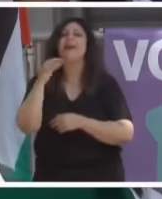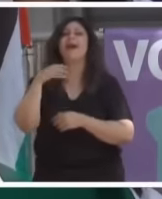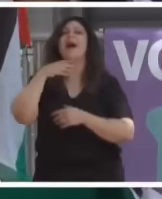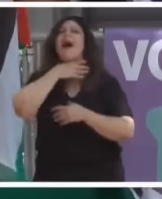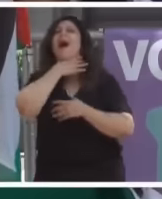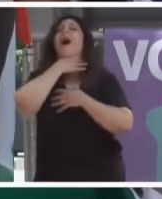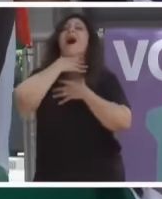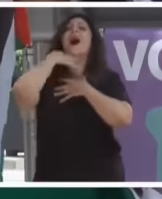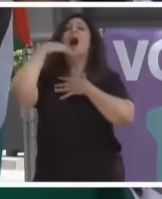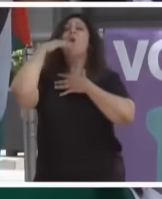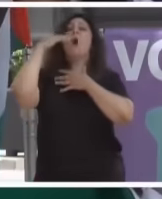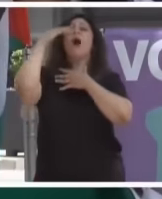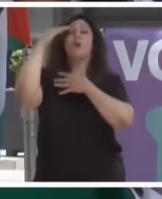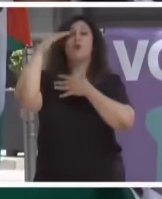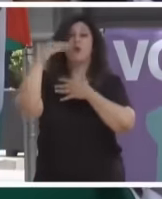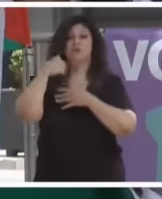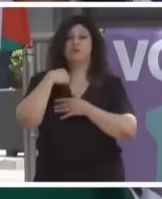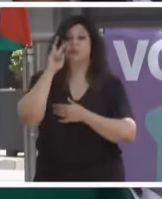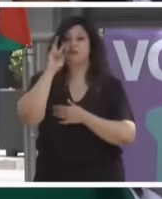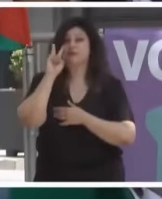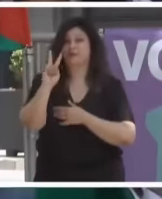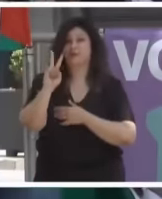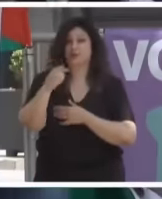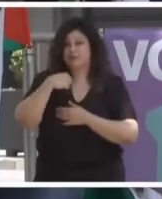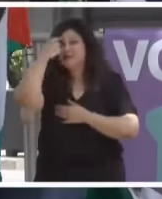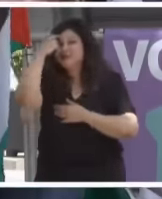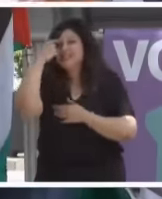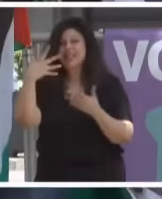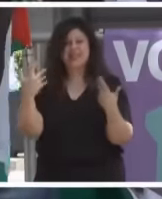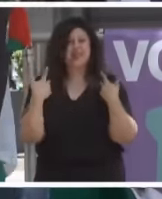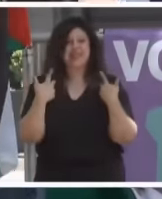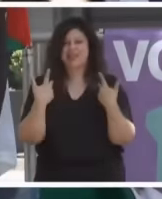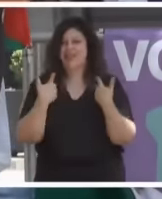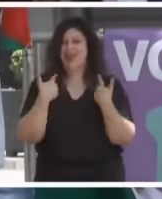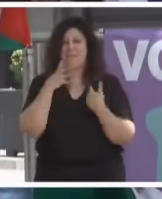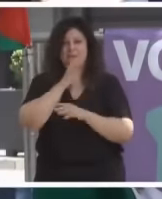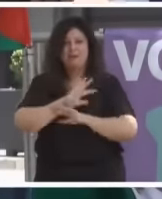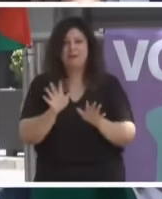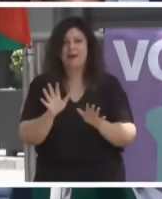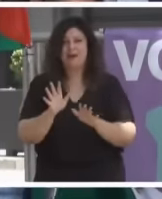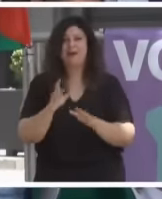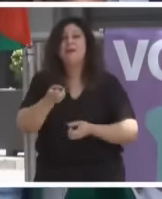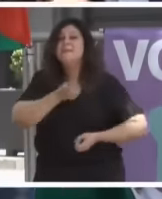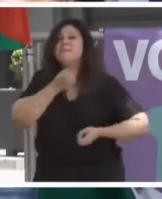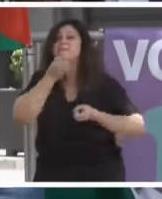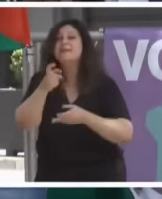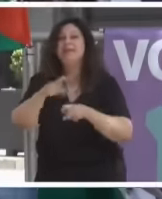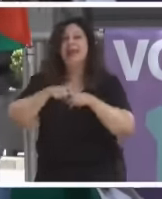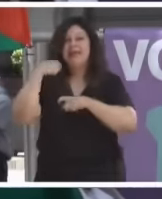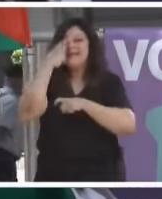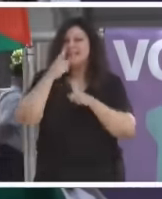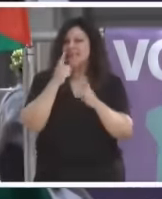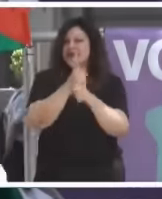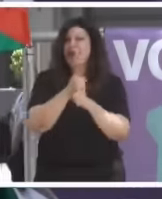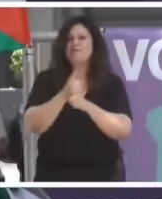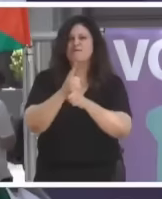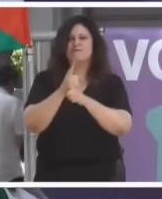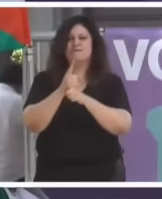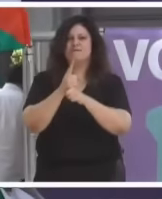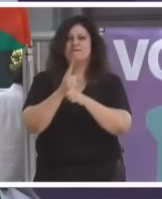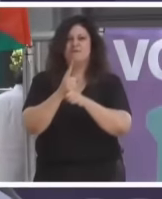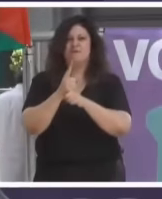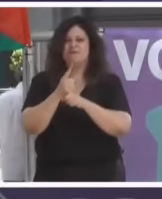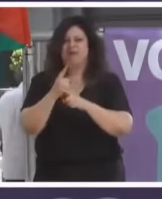la inmigración. Frente a esos mensajes xenófobos, racistas, de que levantar las vallas, de